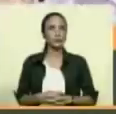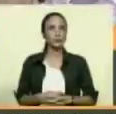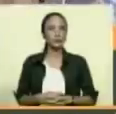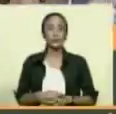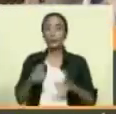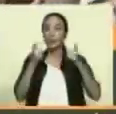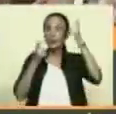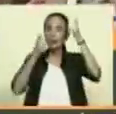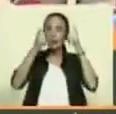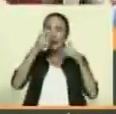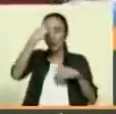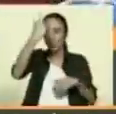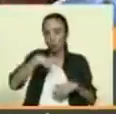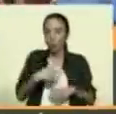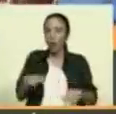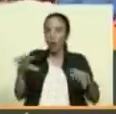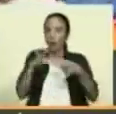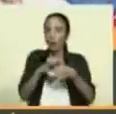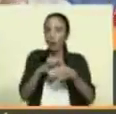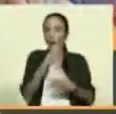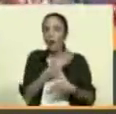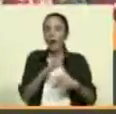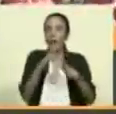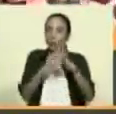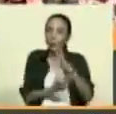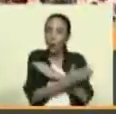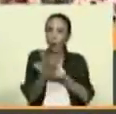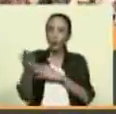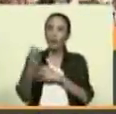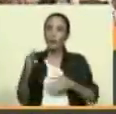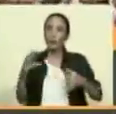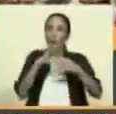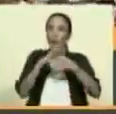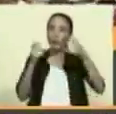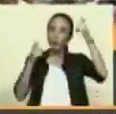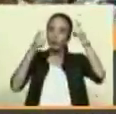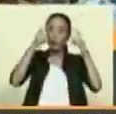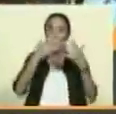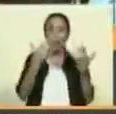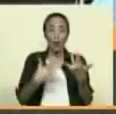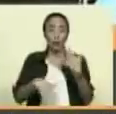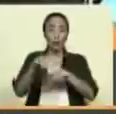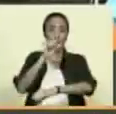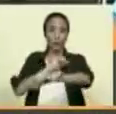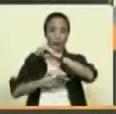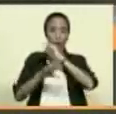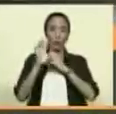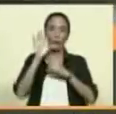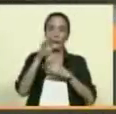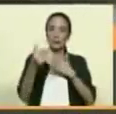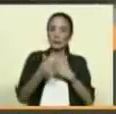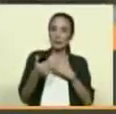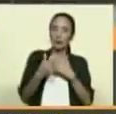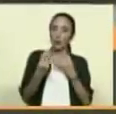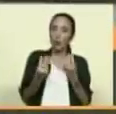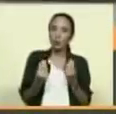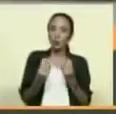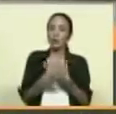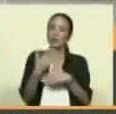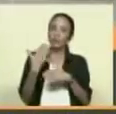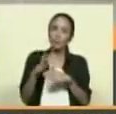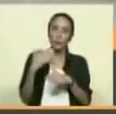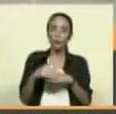Chávez, somos todos en esta lucha inmensa de patria. Estamos arrancando